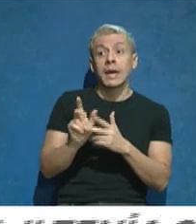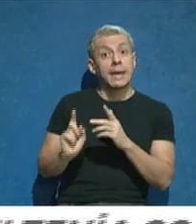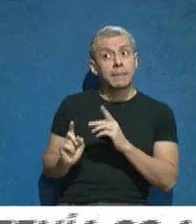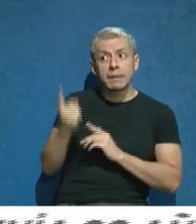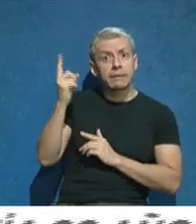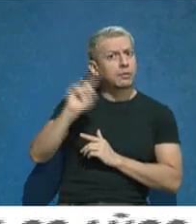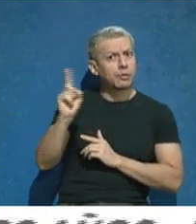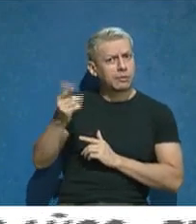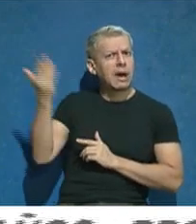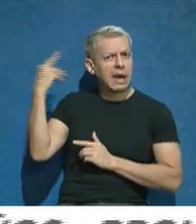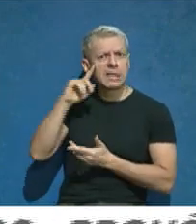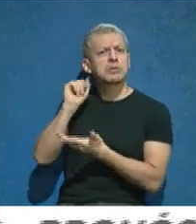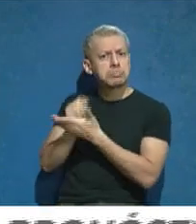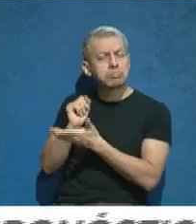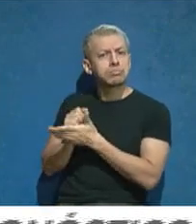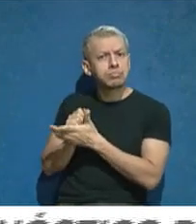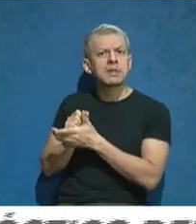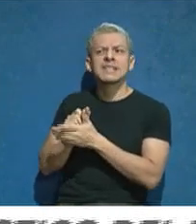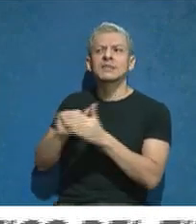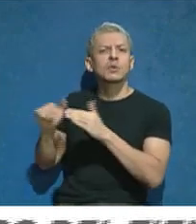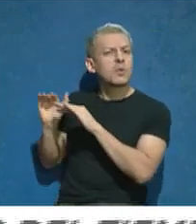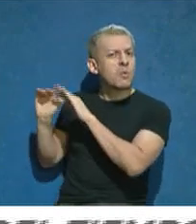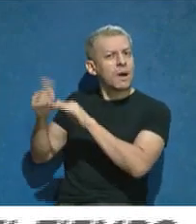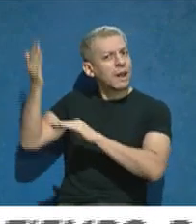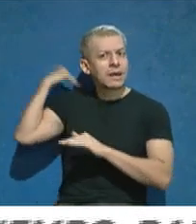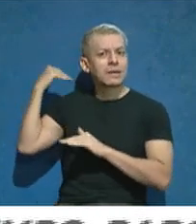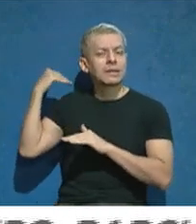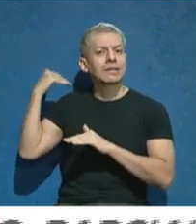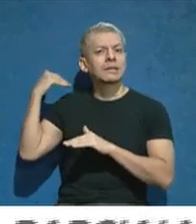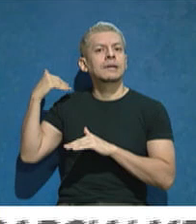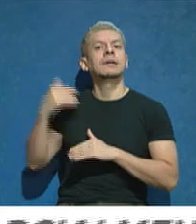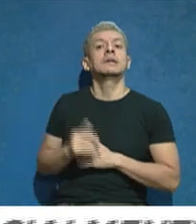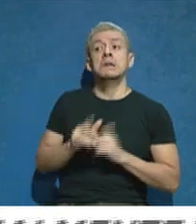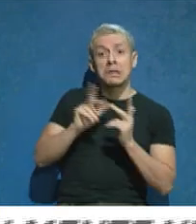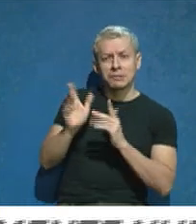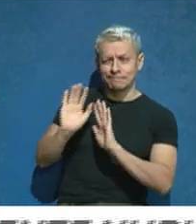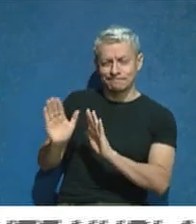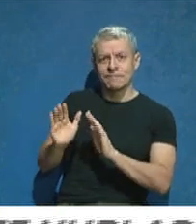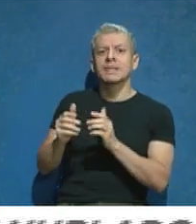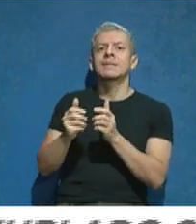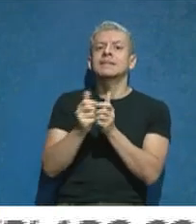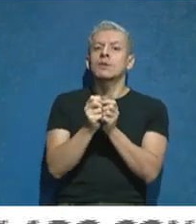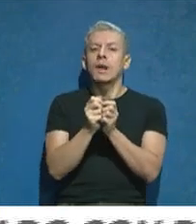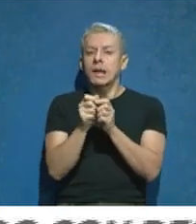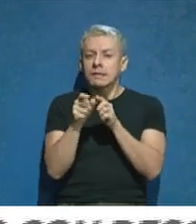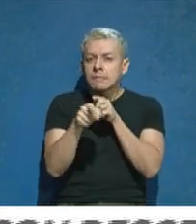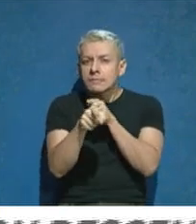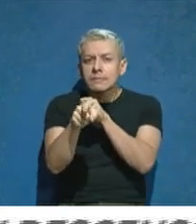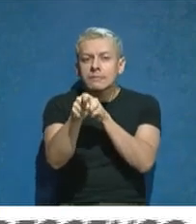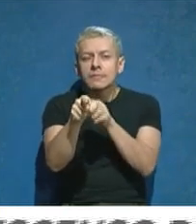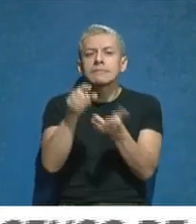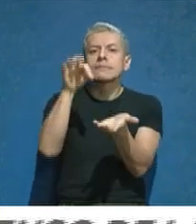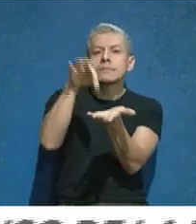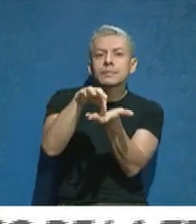vez que ocurre y que ellos ya han tenido varios hechos de estas características, uh-huh, y le ofreció hacer un rastreo del dispositivo móvil. Sí. Y este